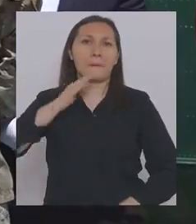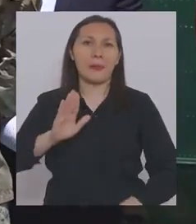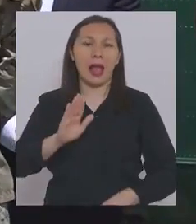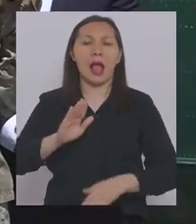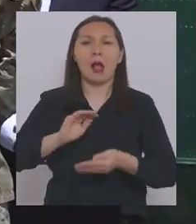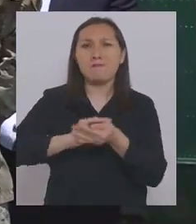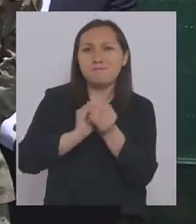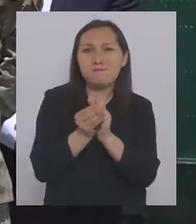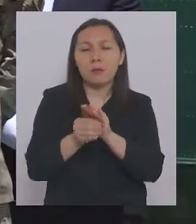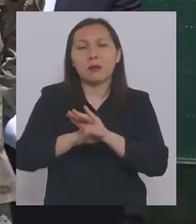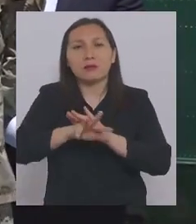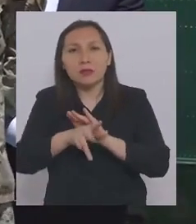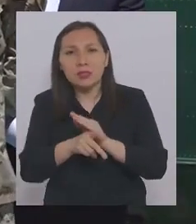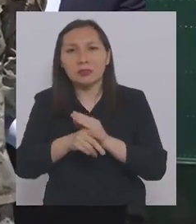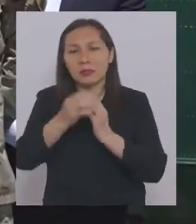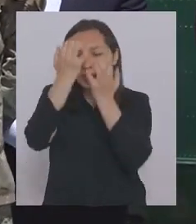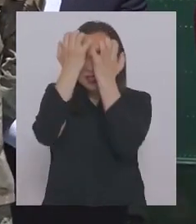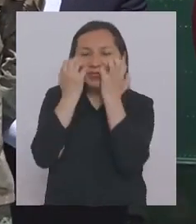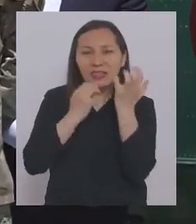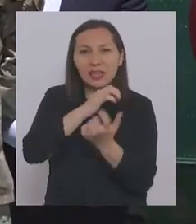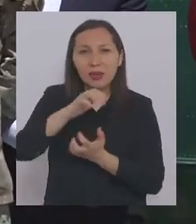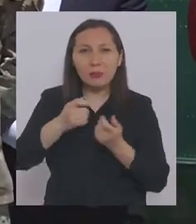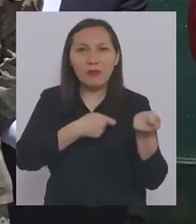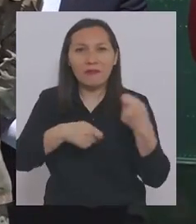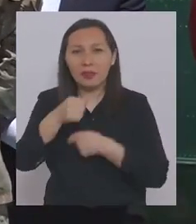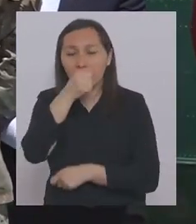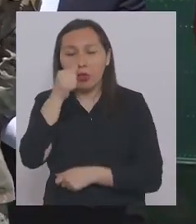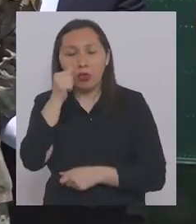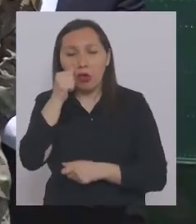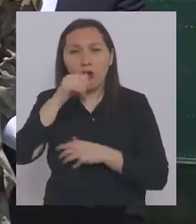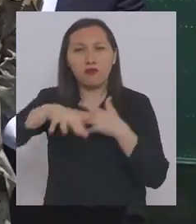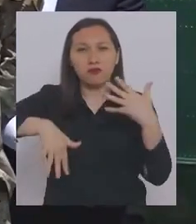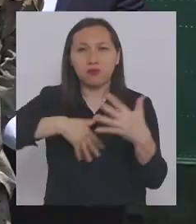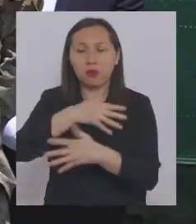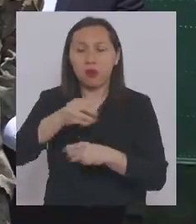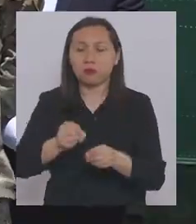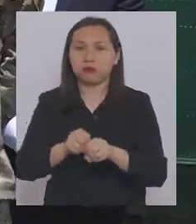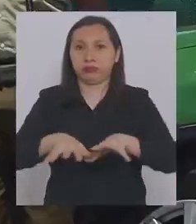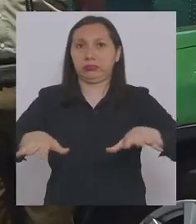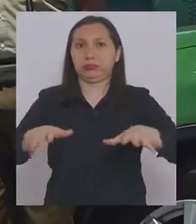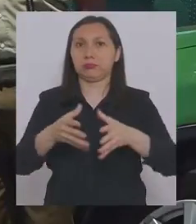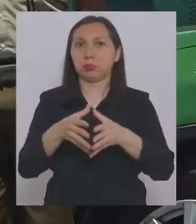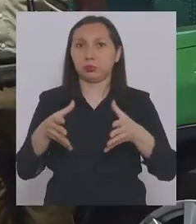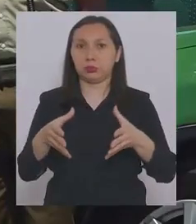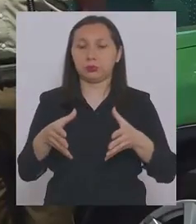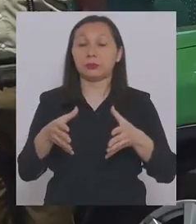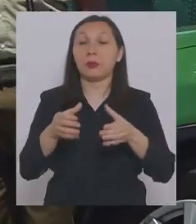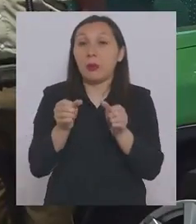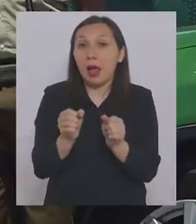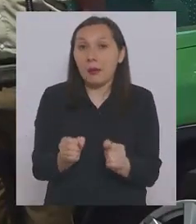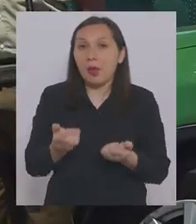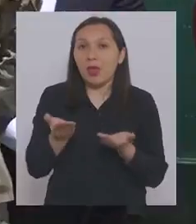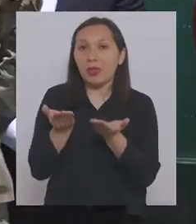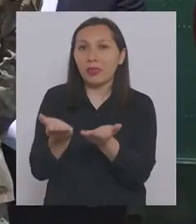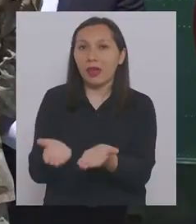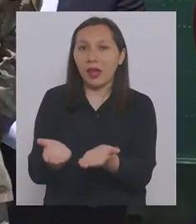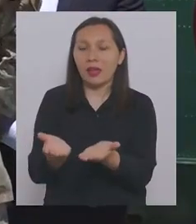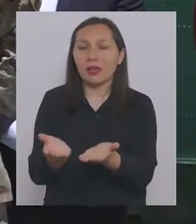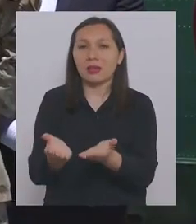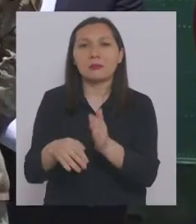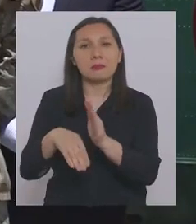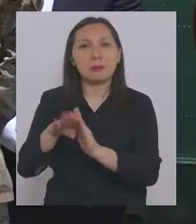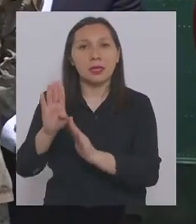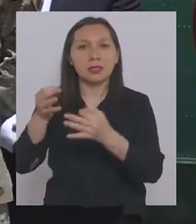crimen organizado, el terrorismo, el narcotráfico y la violencia desatada, para poder entregar